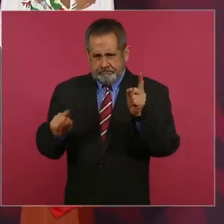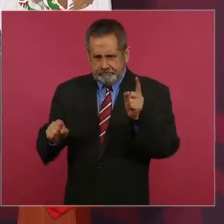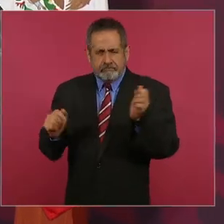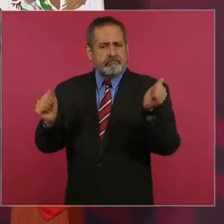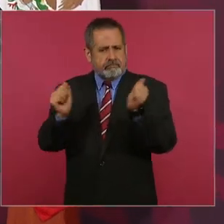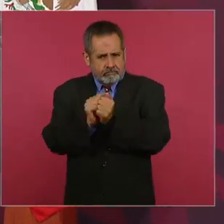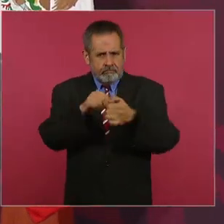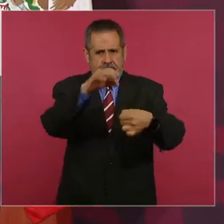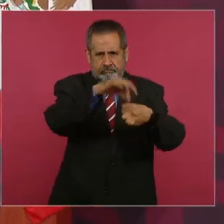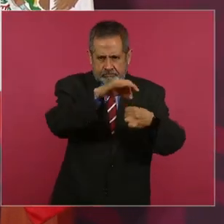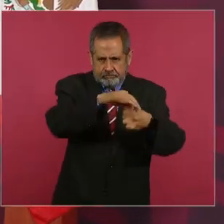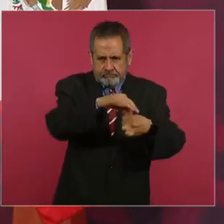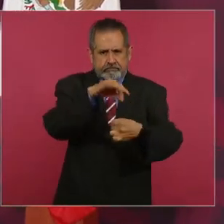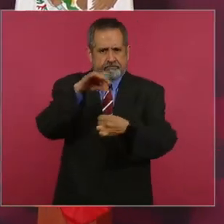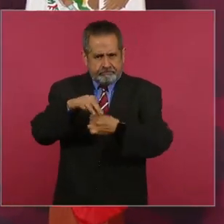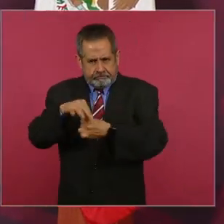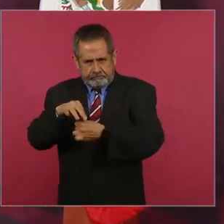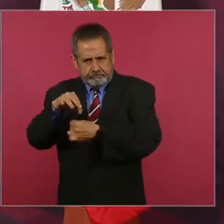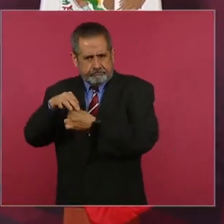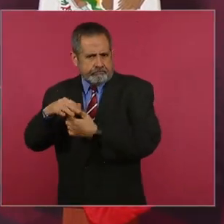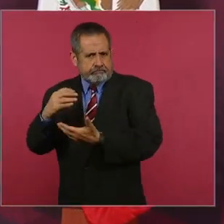y donde